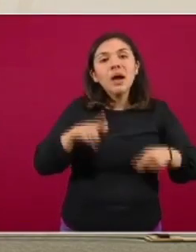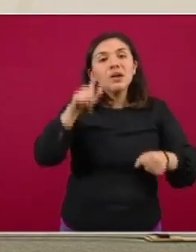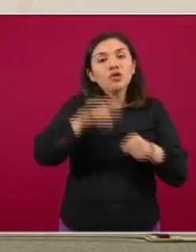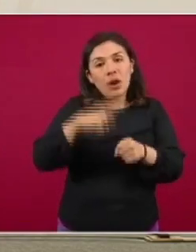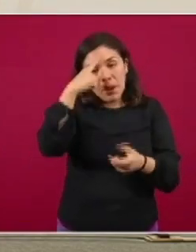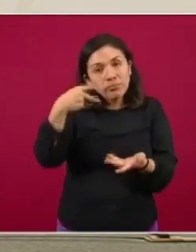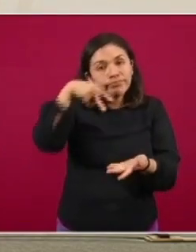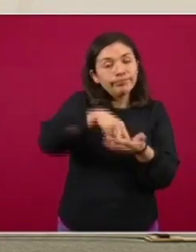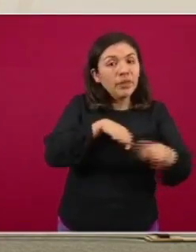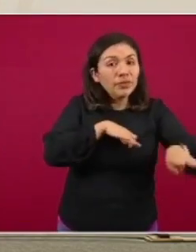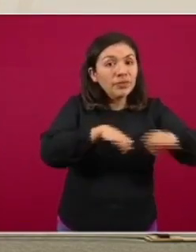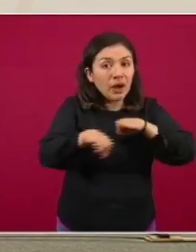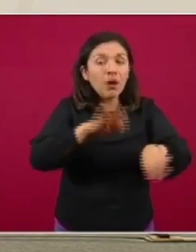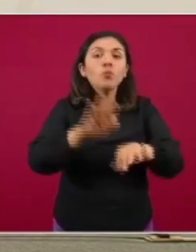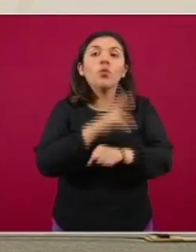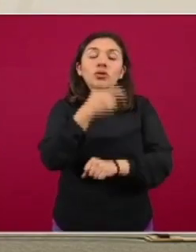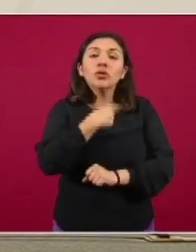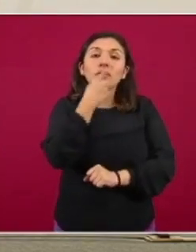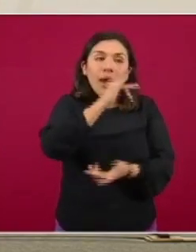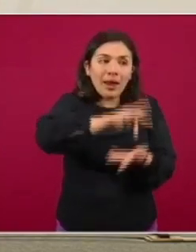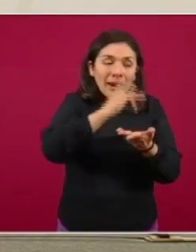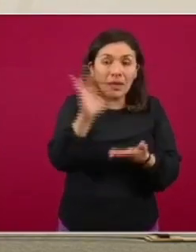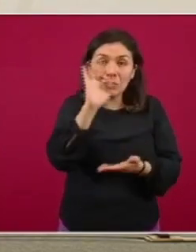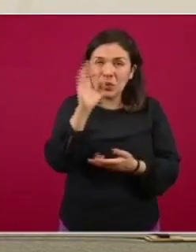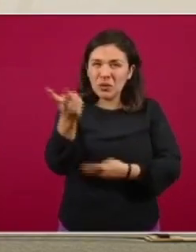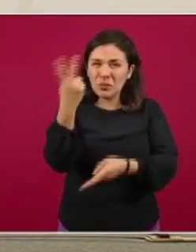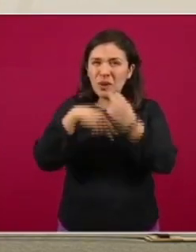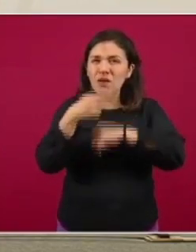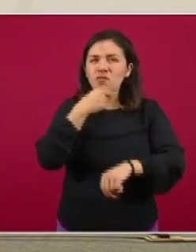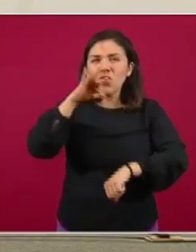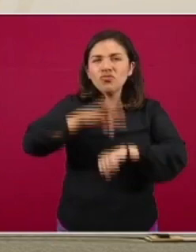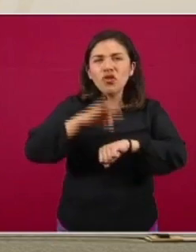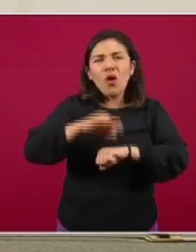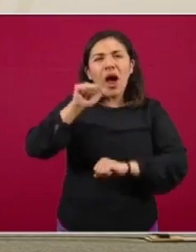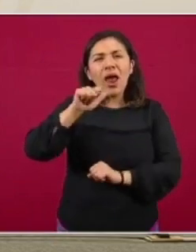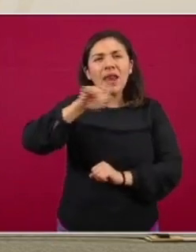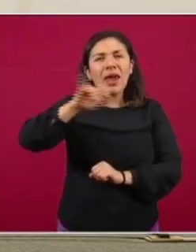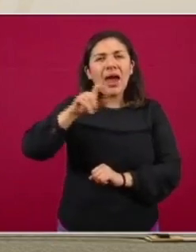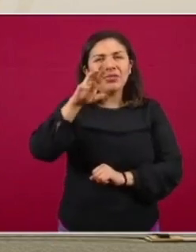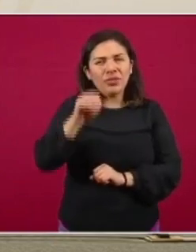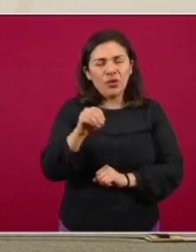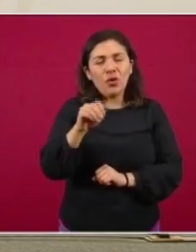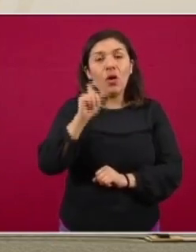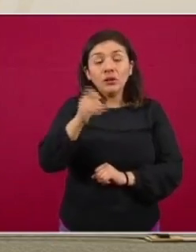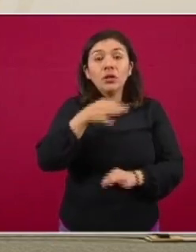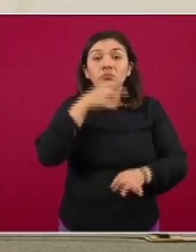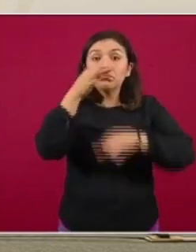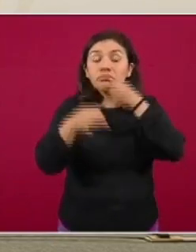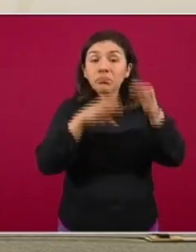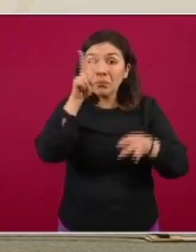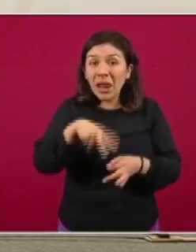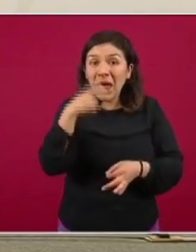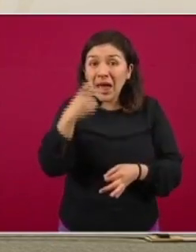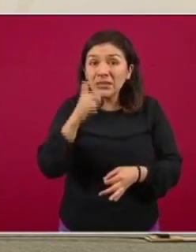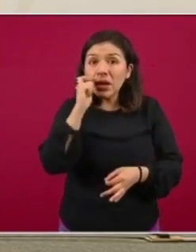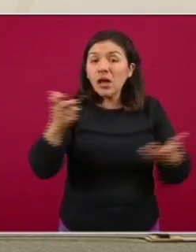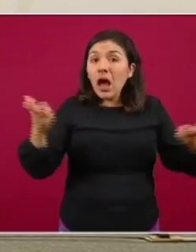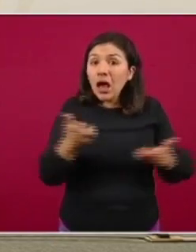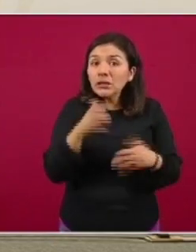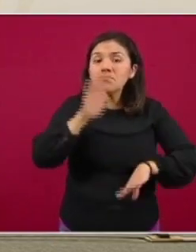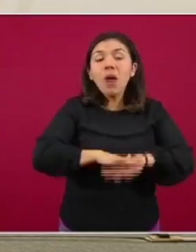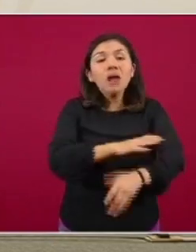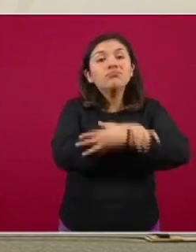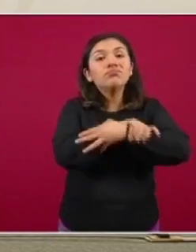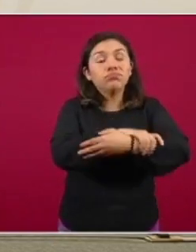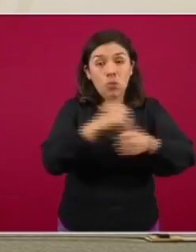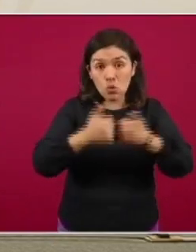a cada una de las entidades que también cuando estuvo aquí el doctor Alejandro Sbarch anunció. Esto es un acto de enorme solidaridad, tanto por